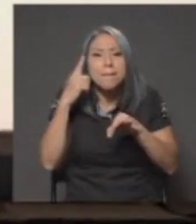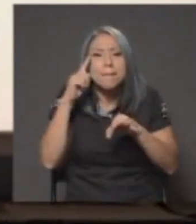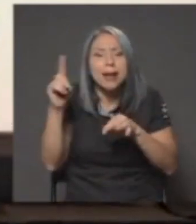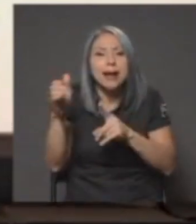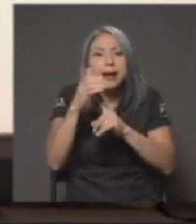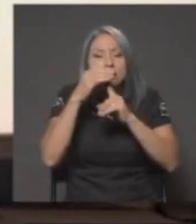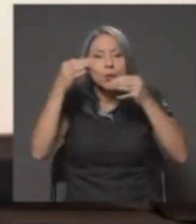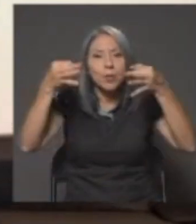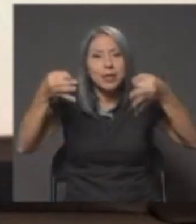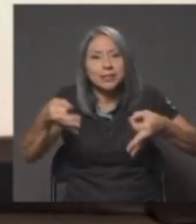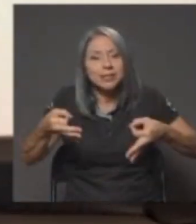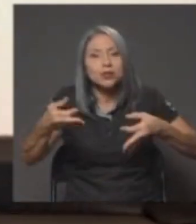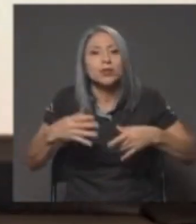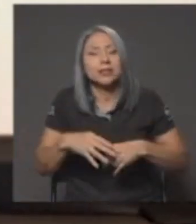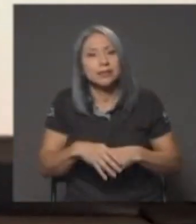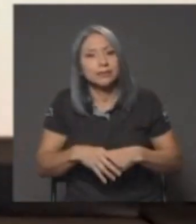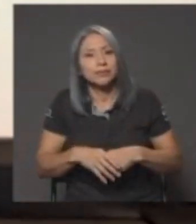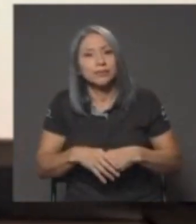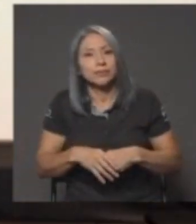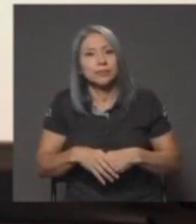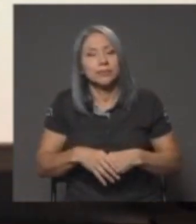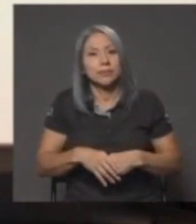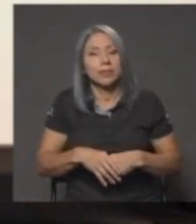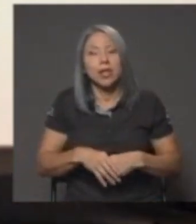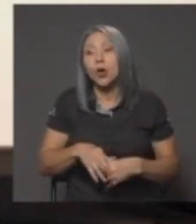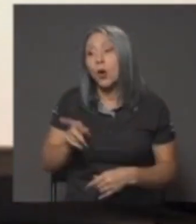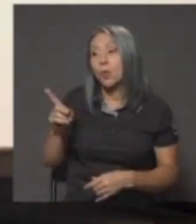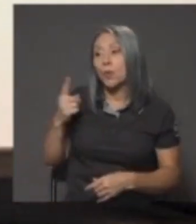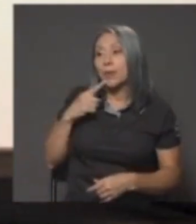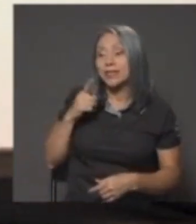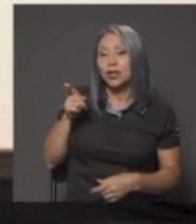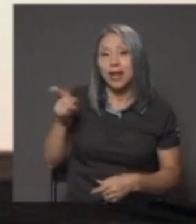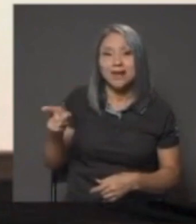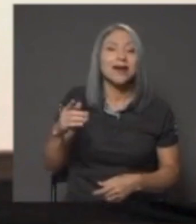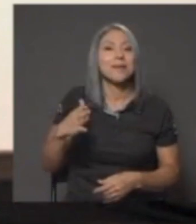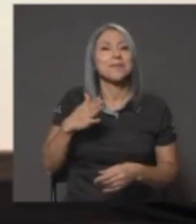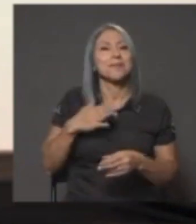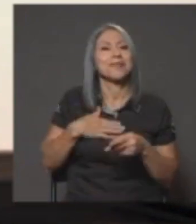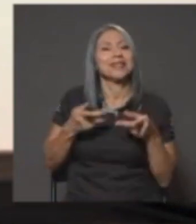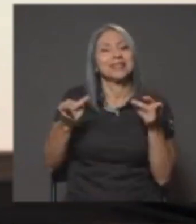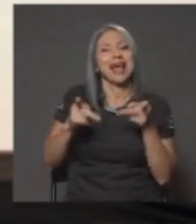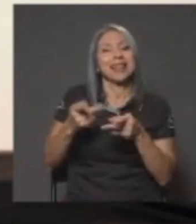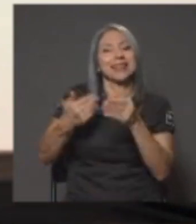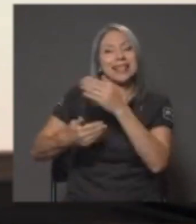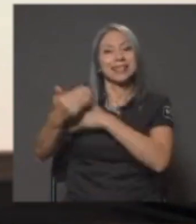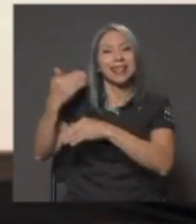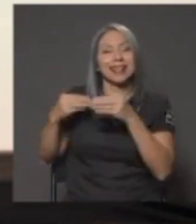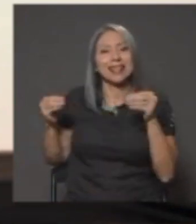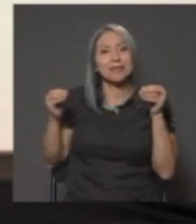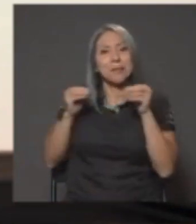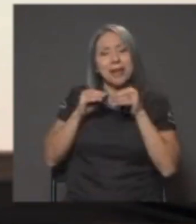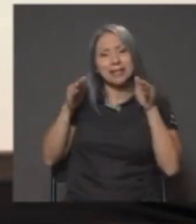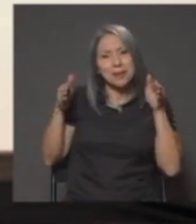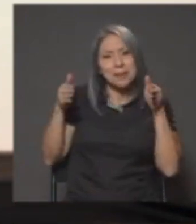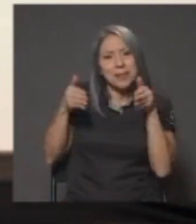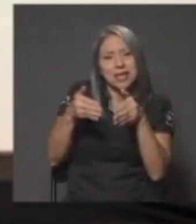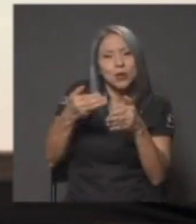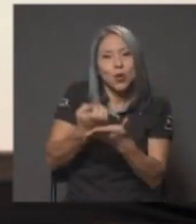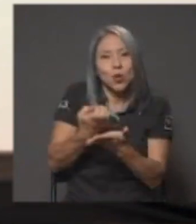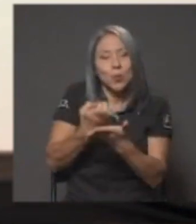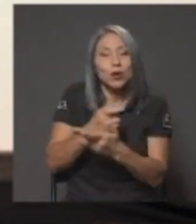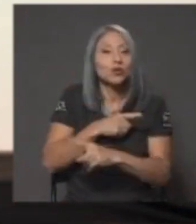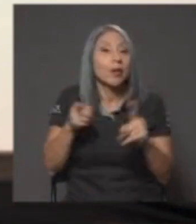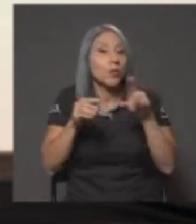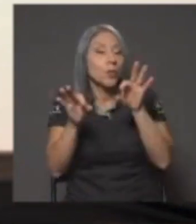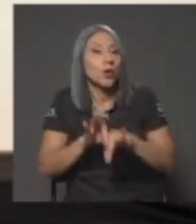¿verdad? Y un poco, sí, como usted mencionaba, mis antecedentes son más microeconómicos, pero una parte muy